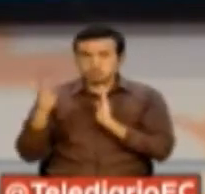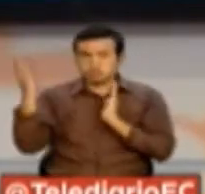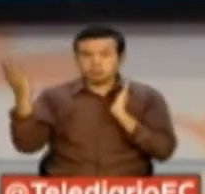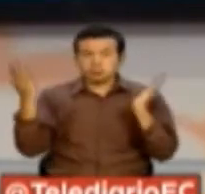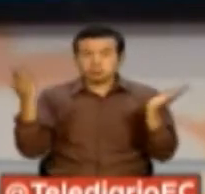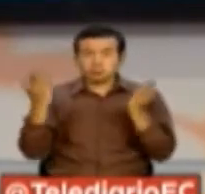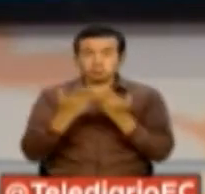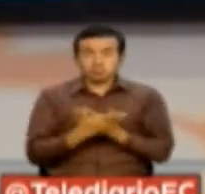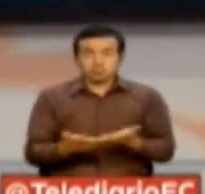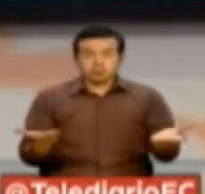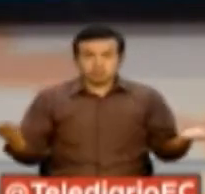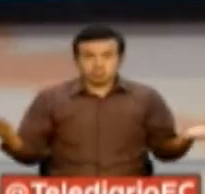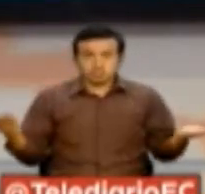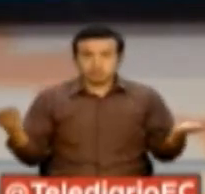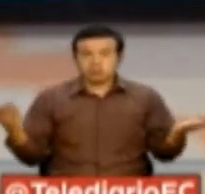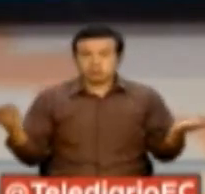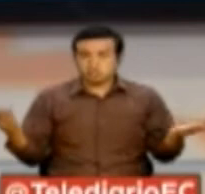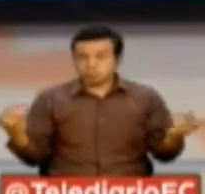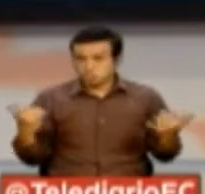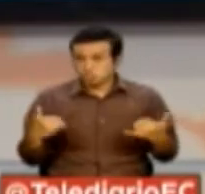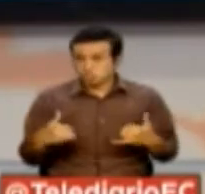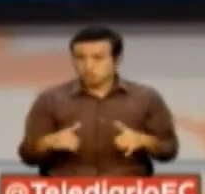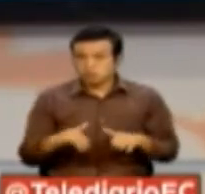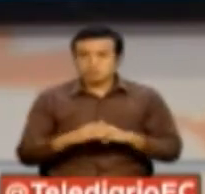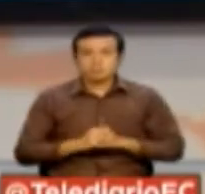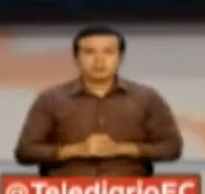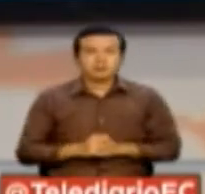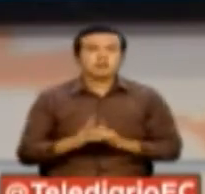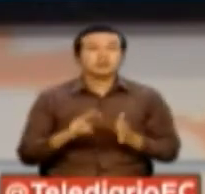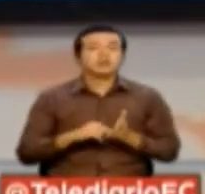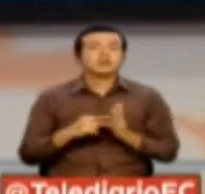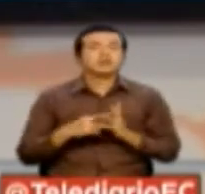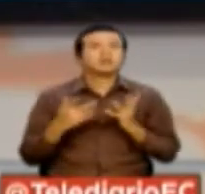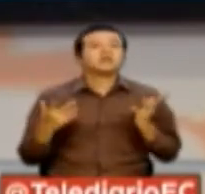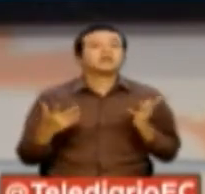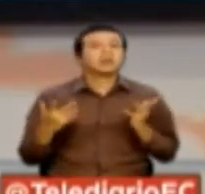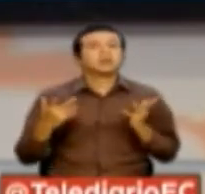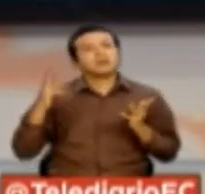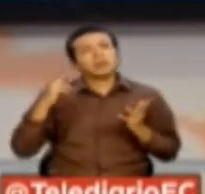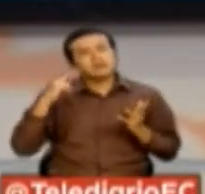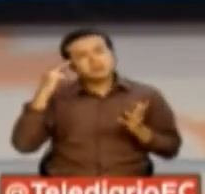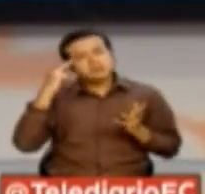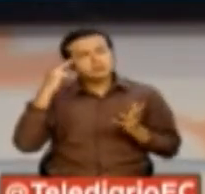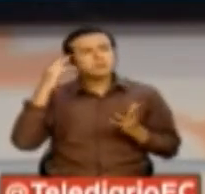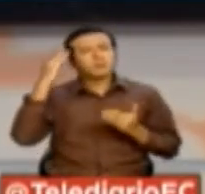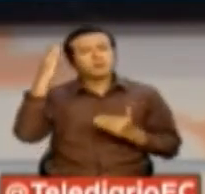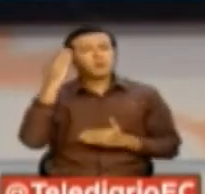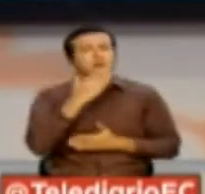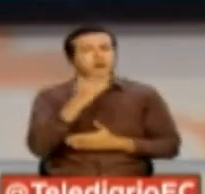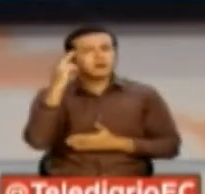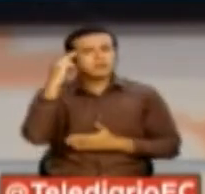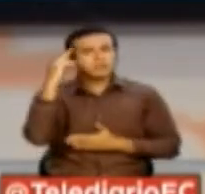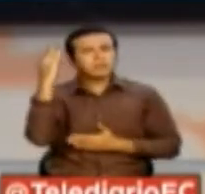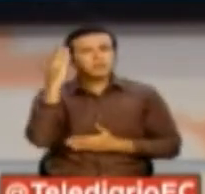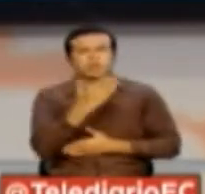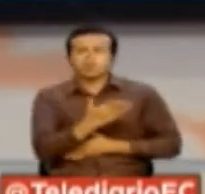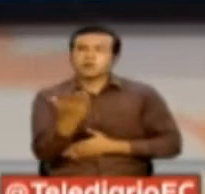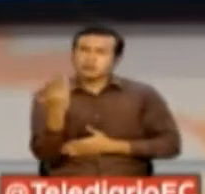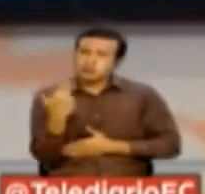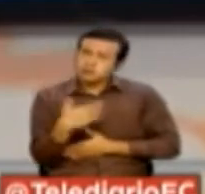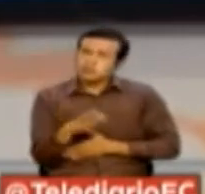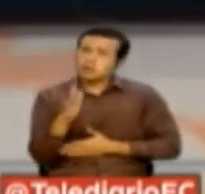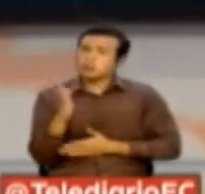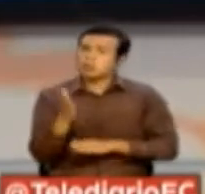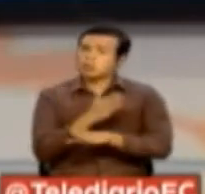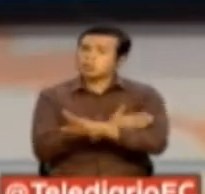normales para una empresa privada lo cual tenía cierto sentido geopolítico pero había una